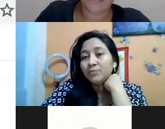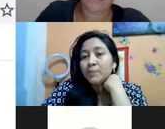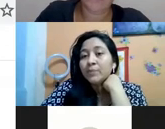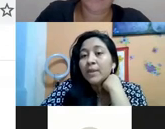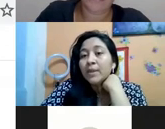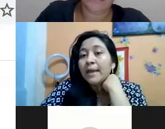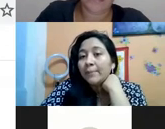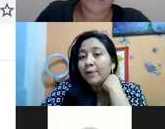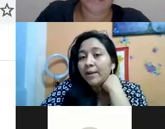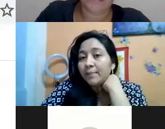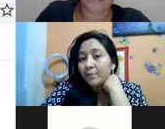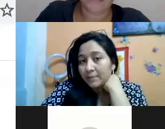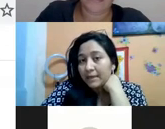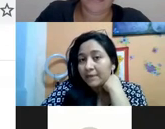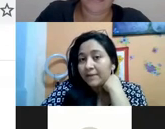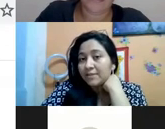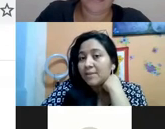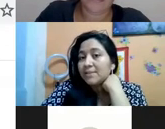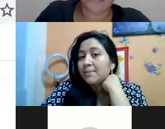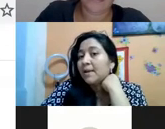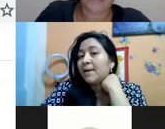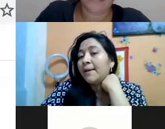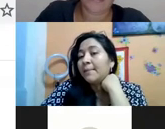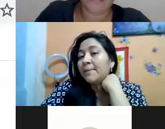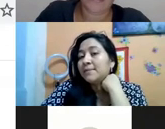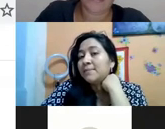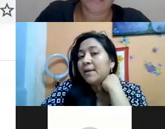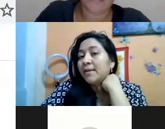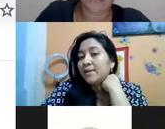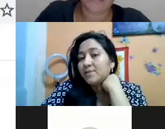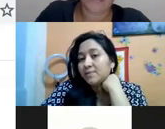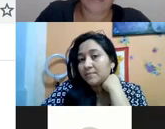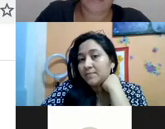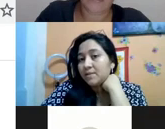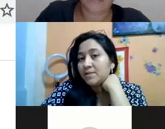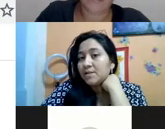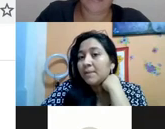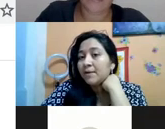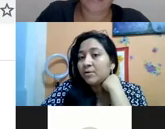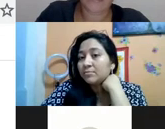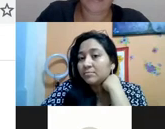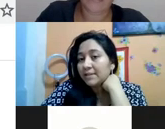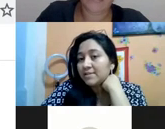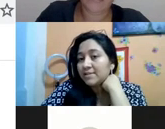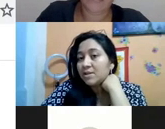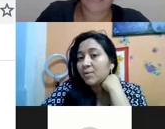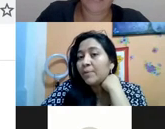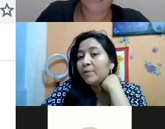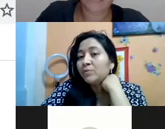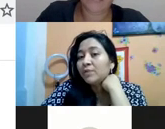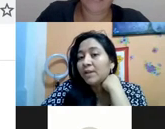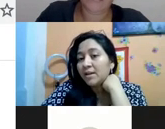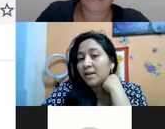eliminamos. Por ejemplo, la calificación máxima es de 10, ¿sí? Sin embargo, recién llevo